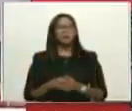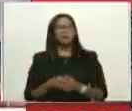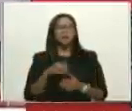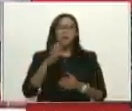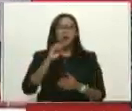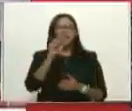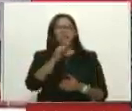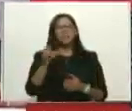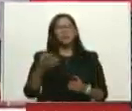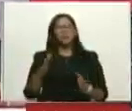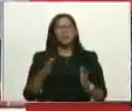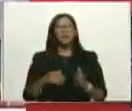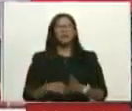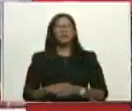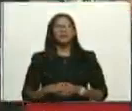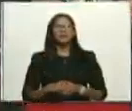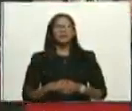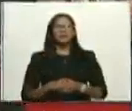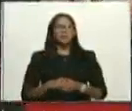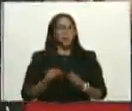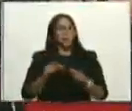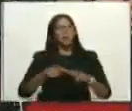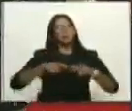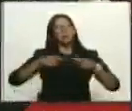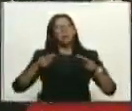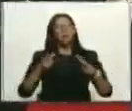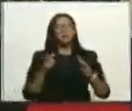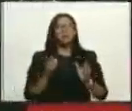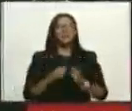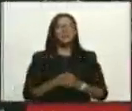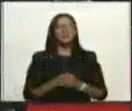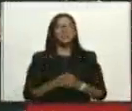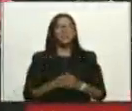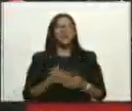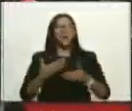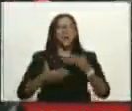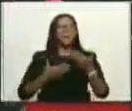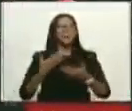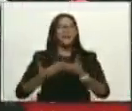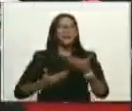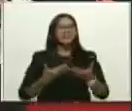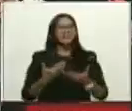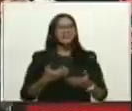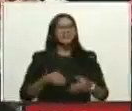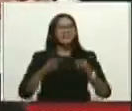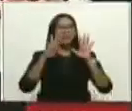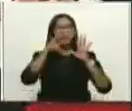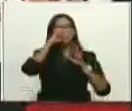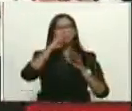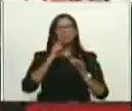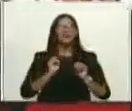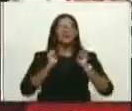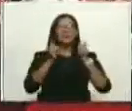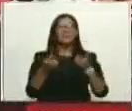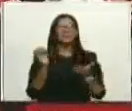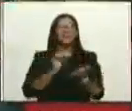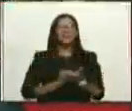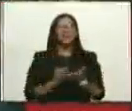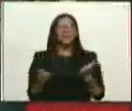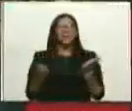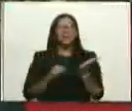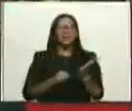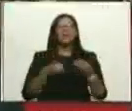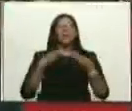40 personas más o menos. Ah, bueno, este es con mayor público, o sea que a partir del 9º año empieza otra vez el mazo